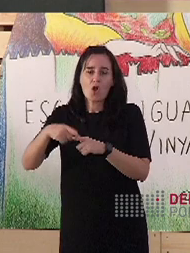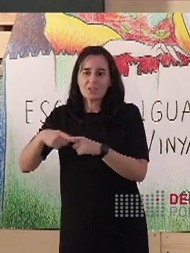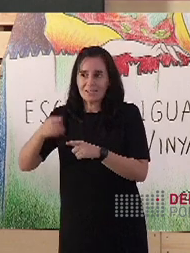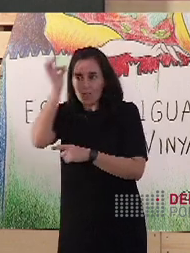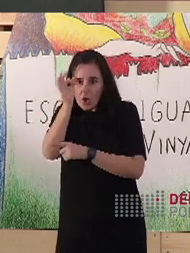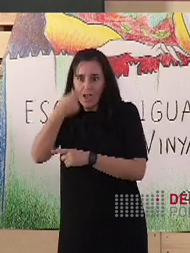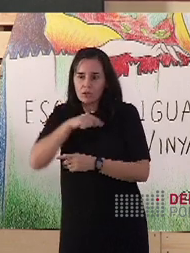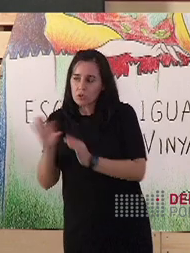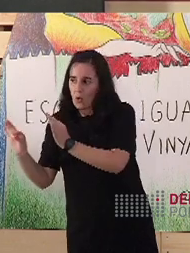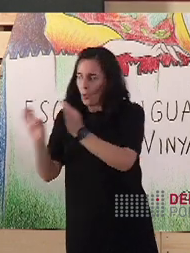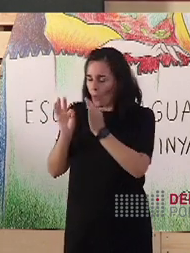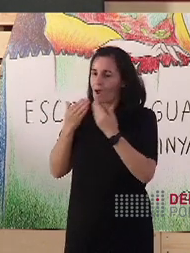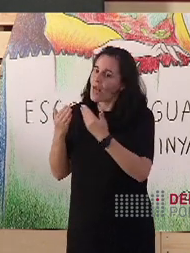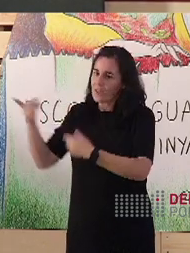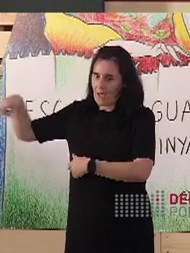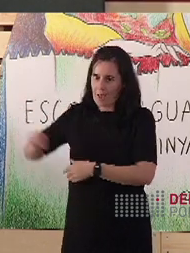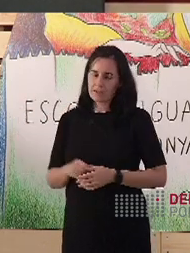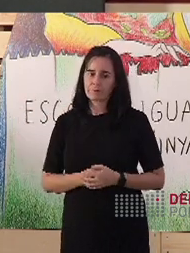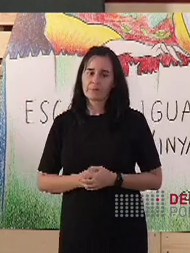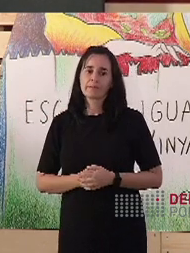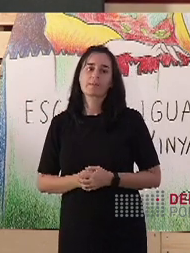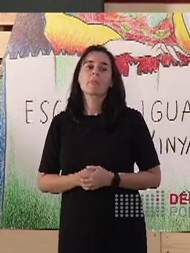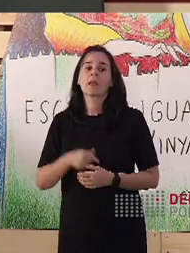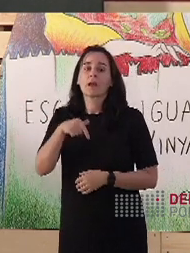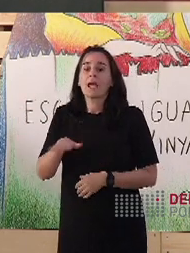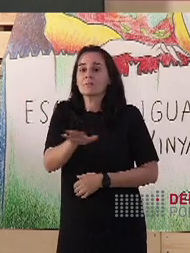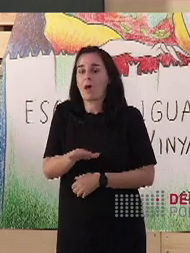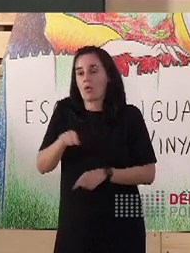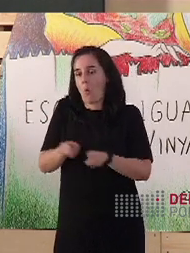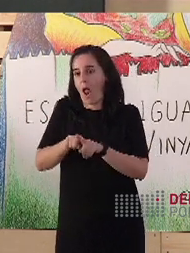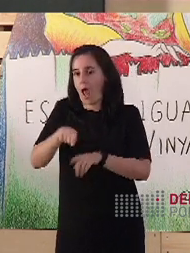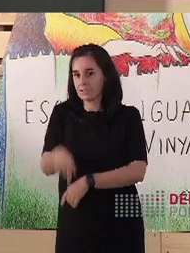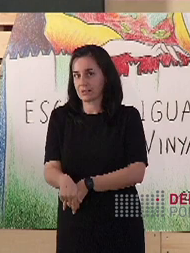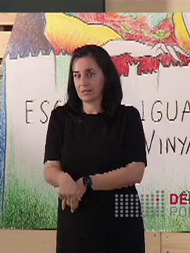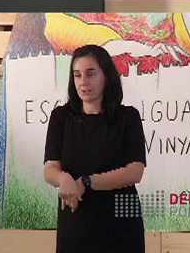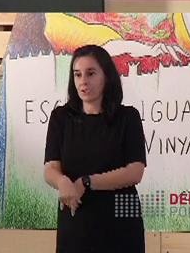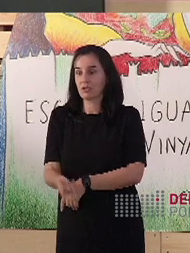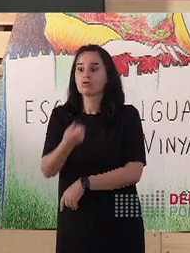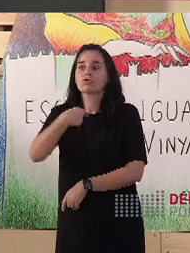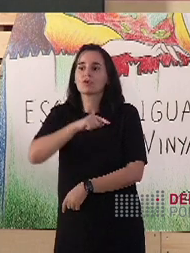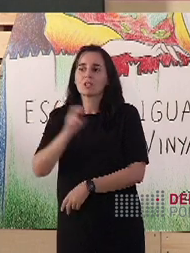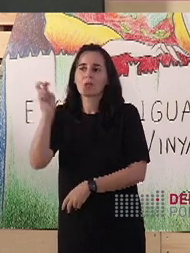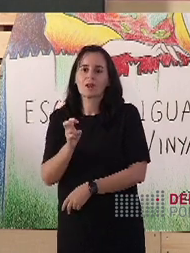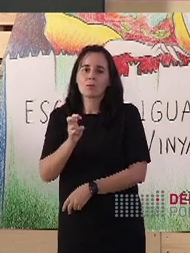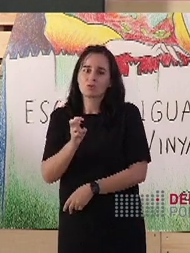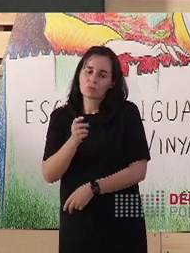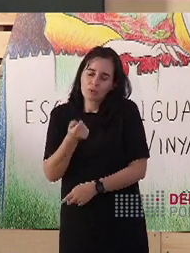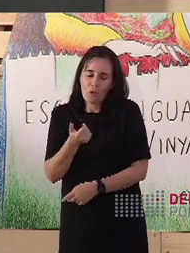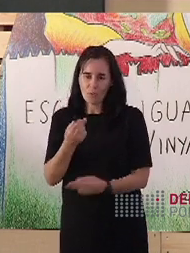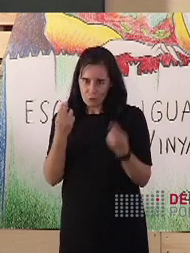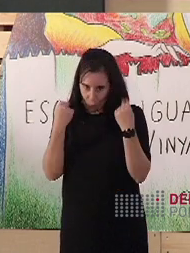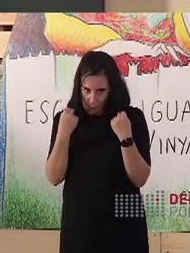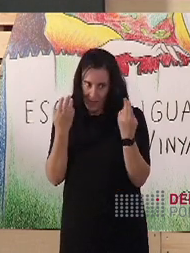gracias a ellas. En un espacio como este, desde luego, nosotras pues venimos con toda la humildad del